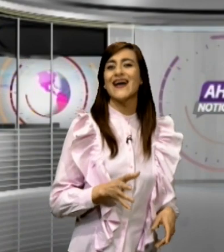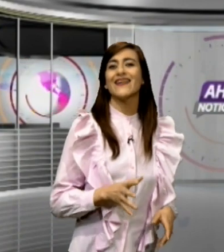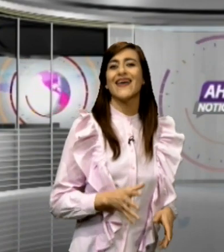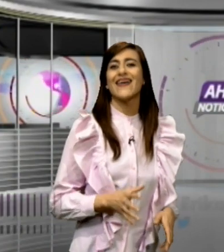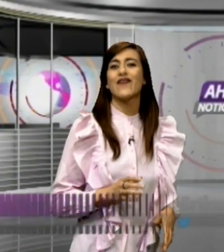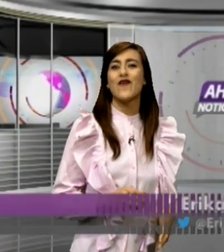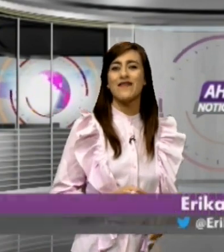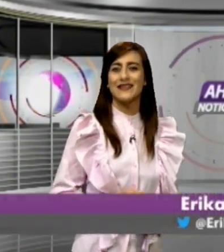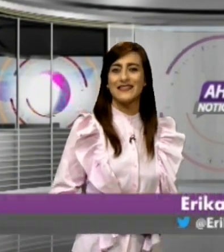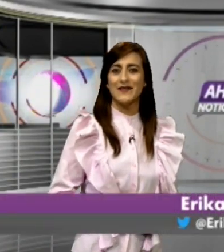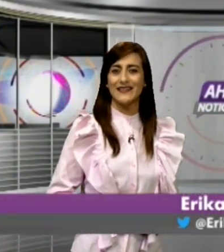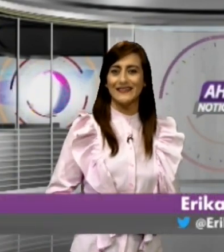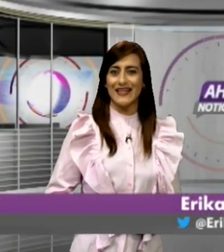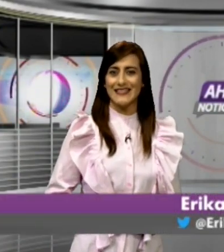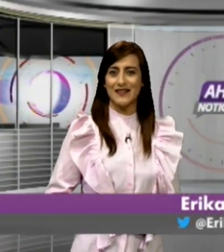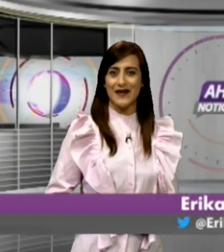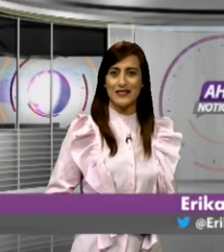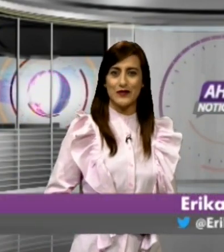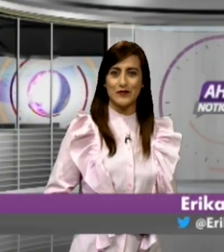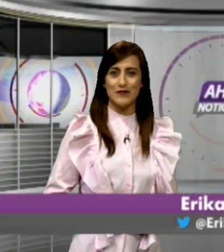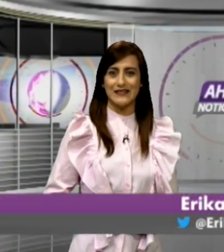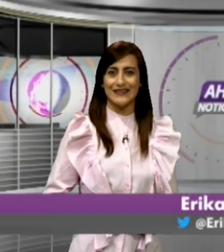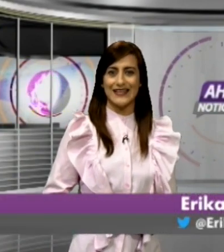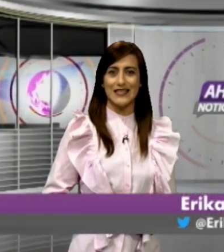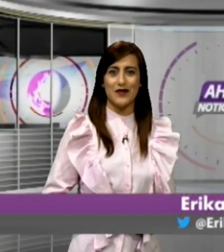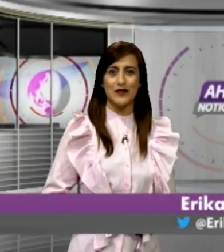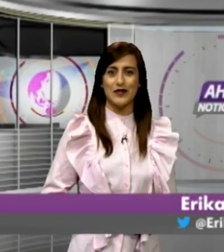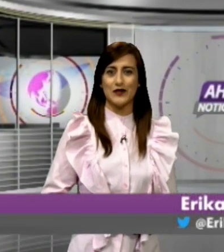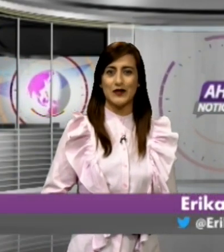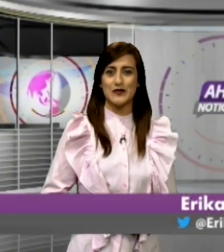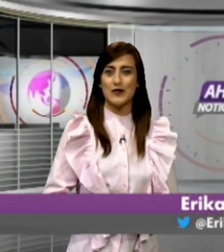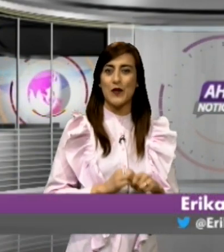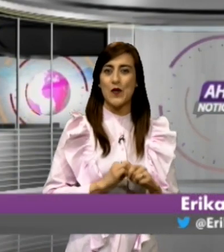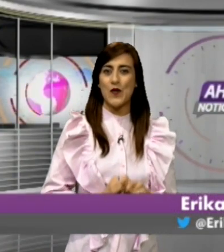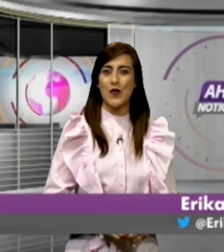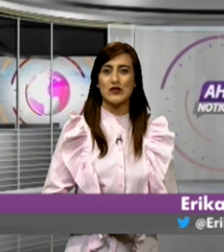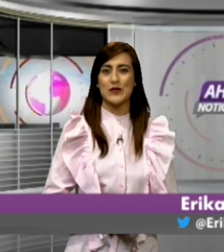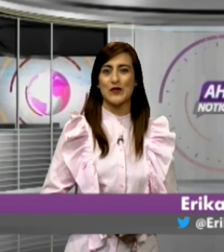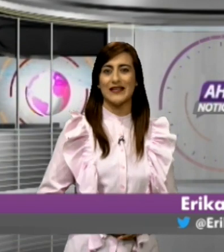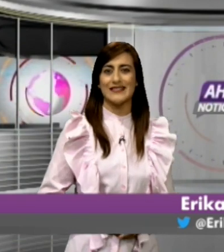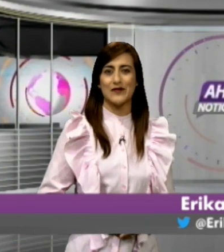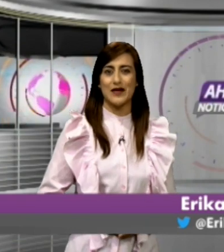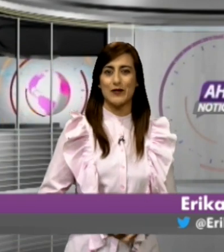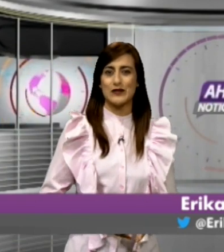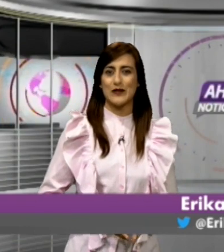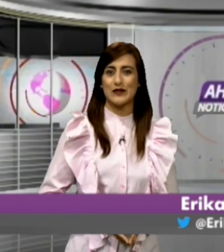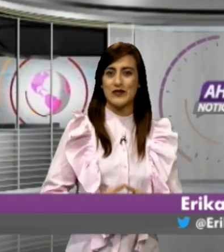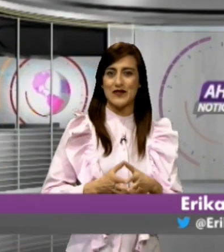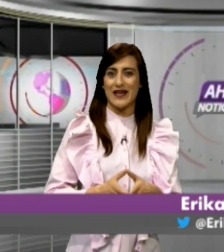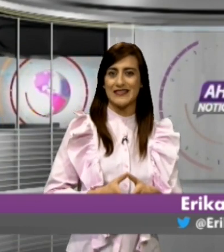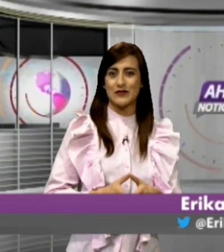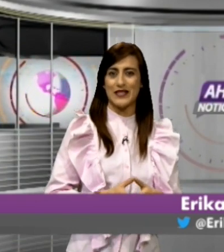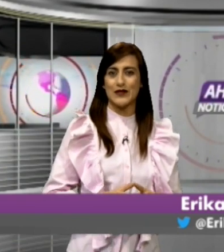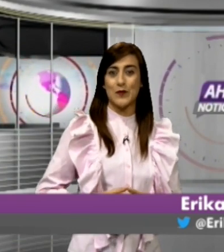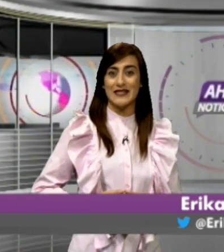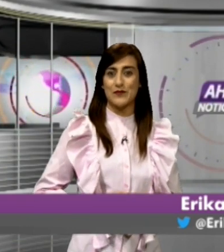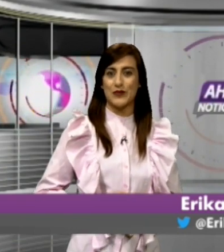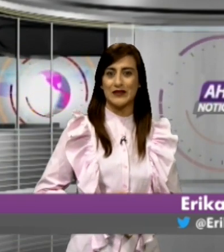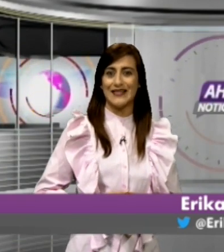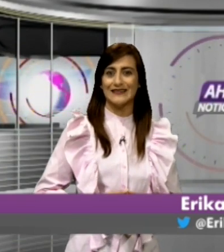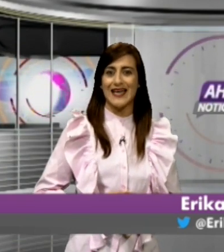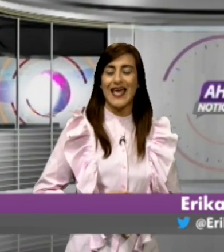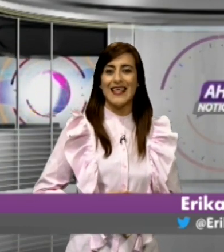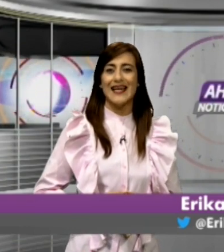Maravillosa tarde de jueves 23 de marzo de 2023, amable auditorio. Un gusto poderles saludar, pero sobre todo llevar hasta usted lo